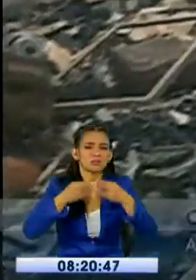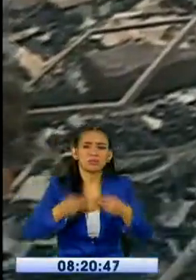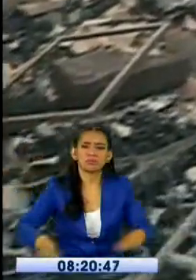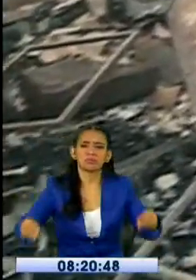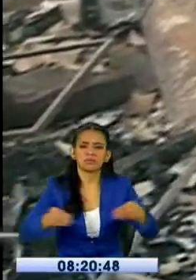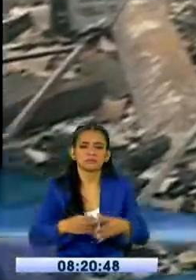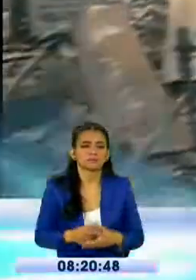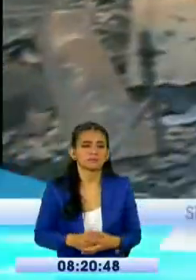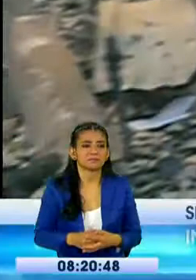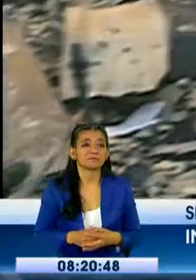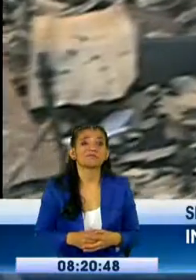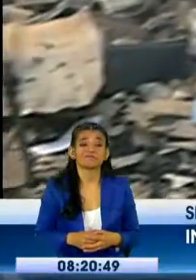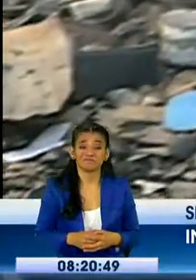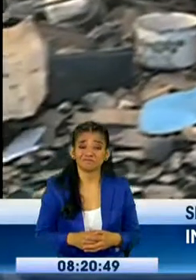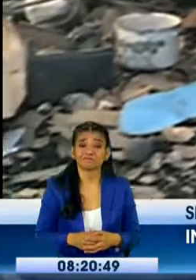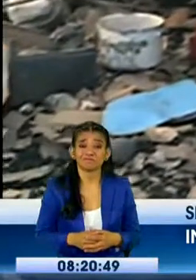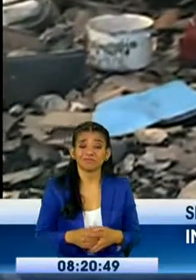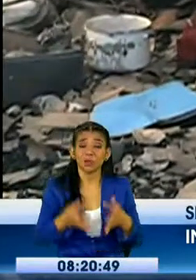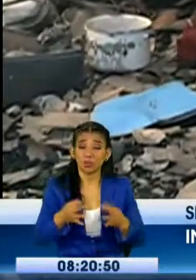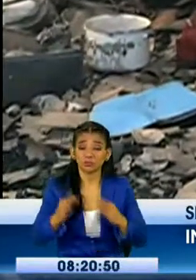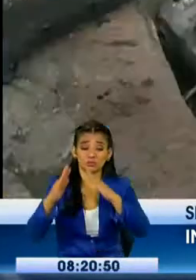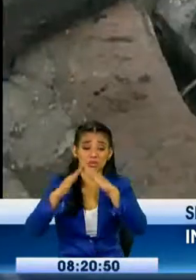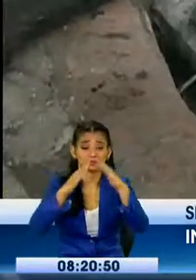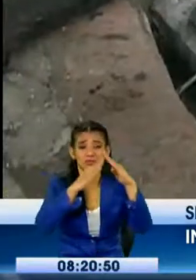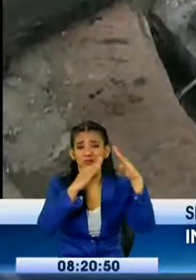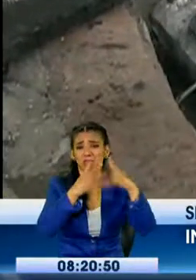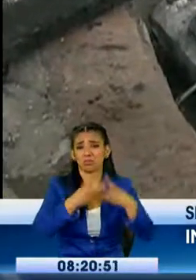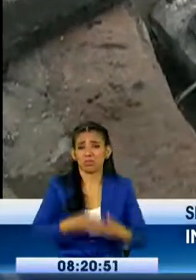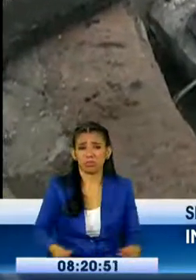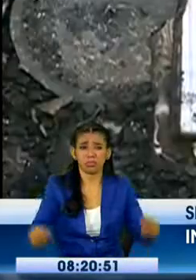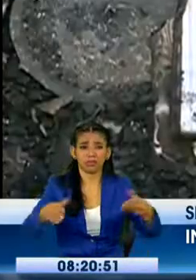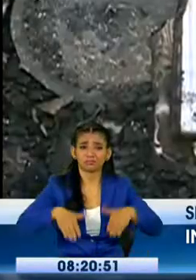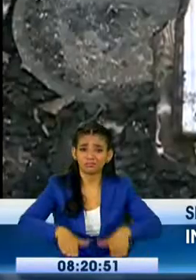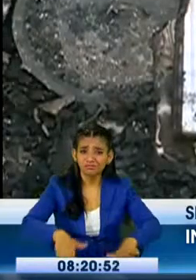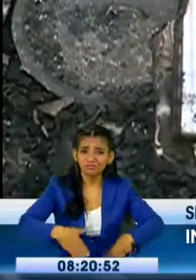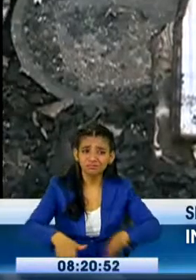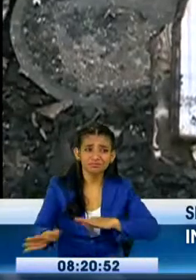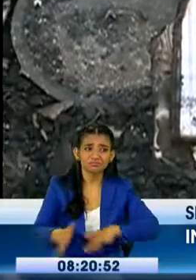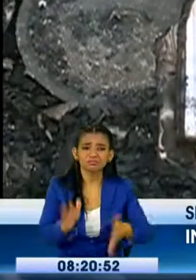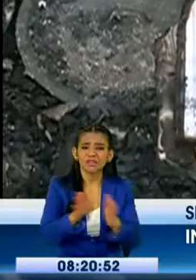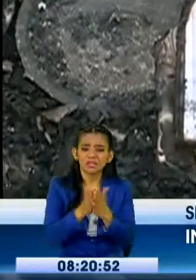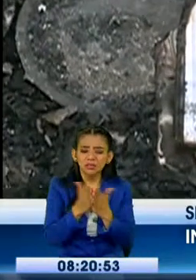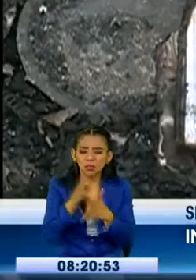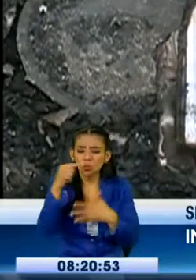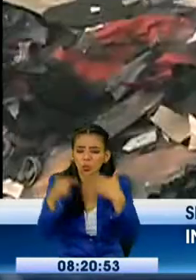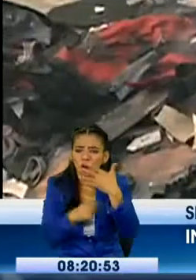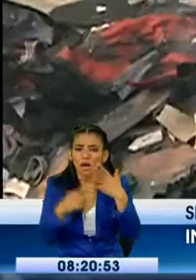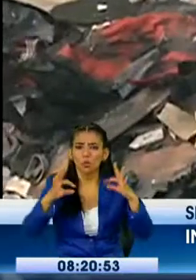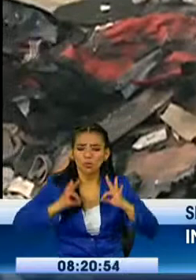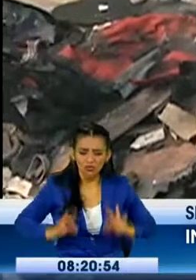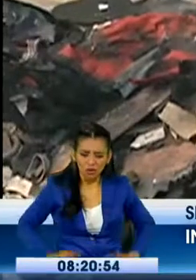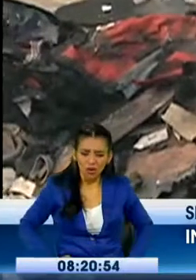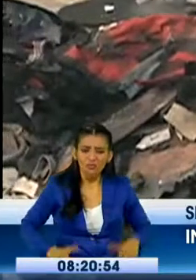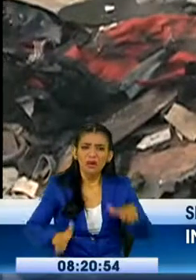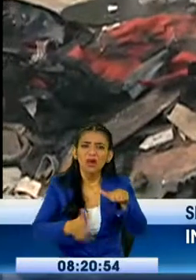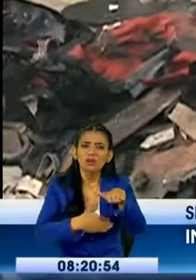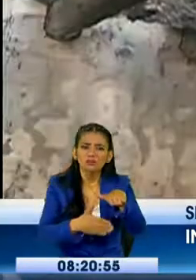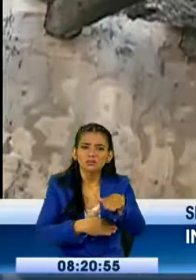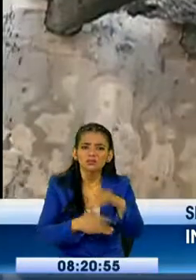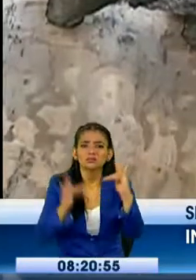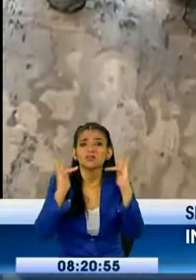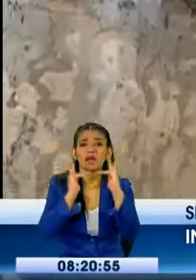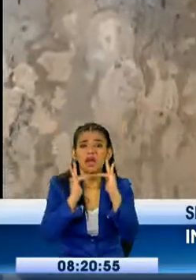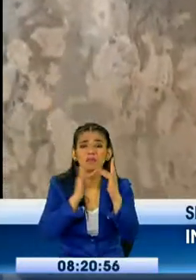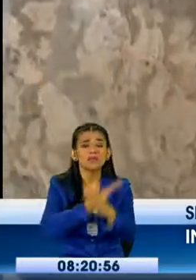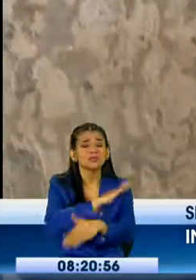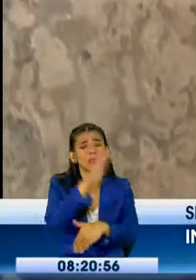terrible tragedia dejó sin nada a los moradores de las viviendas. Máquinas de coser, útiles escolares, uniformes, cocinas, camas, es